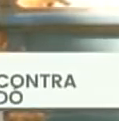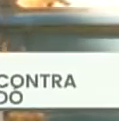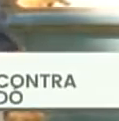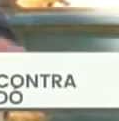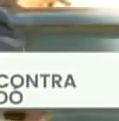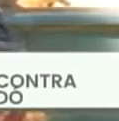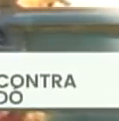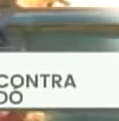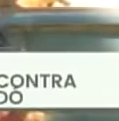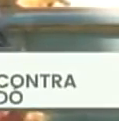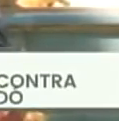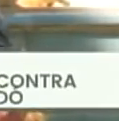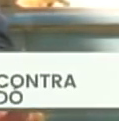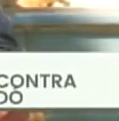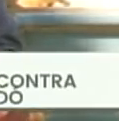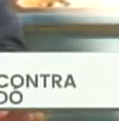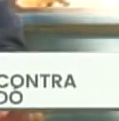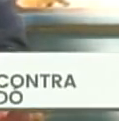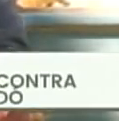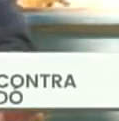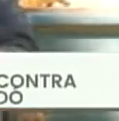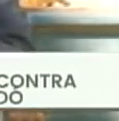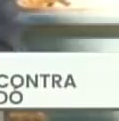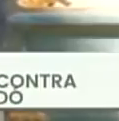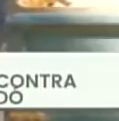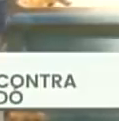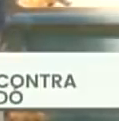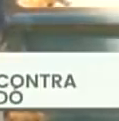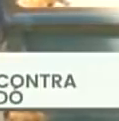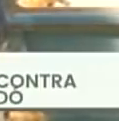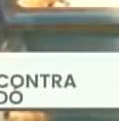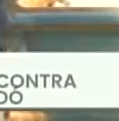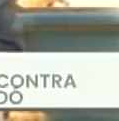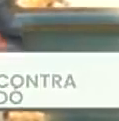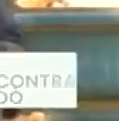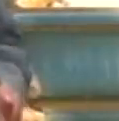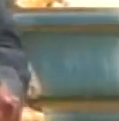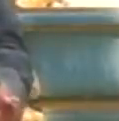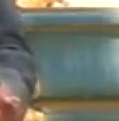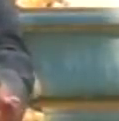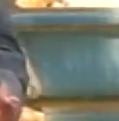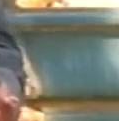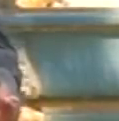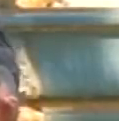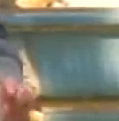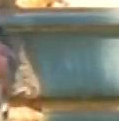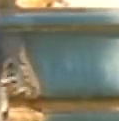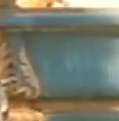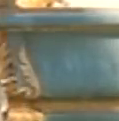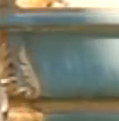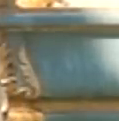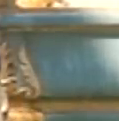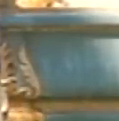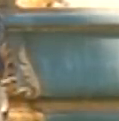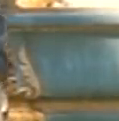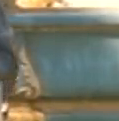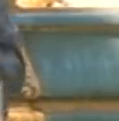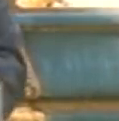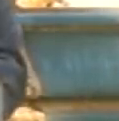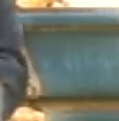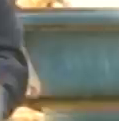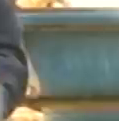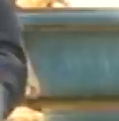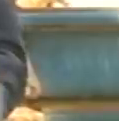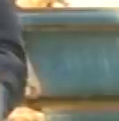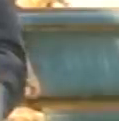Juan Guaidó en las primeras de cambio, que aplaudieron la autoproclamación como presidente, que aplaudieron el